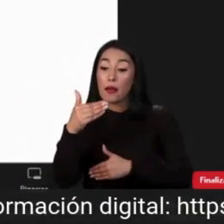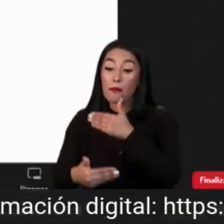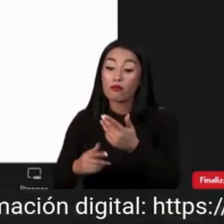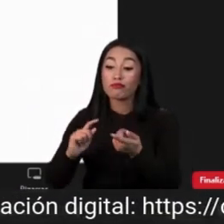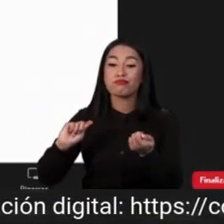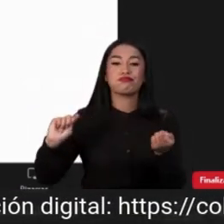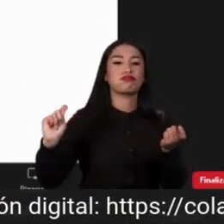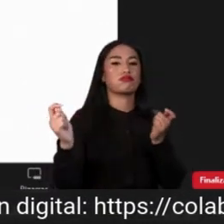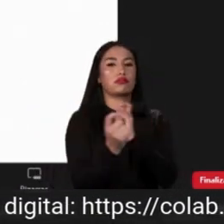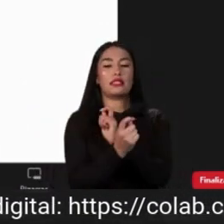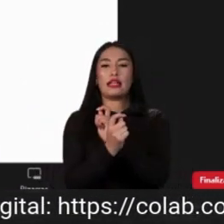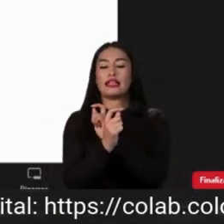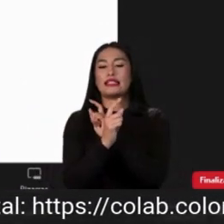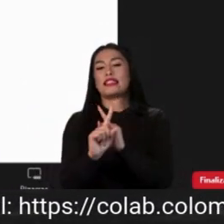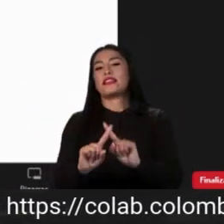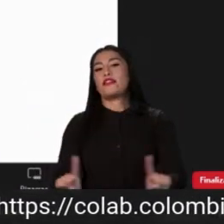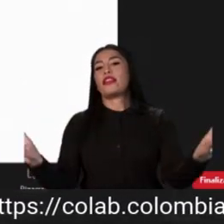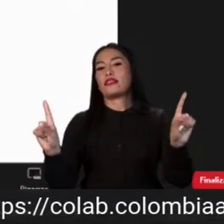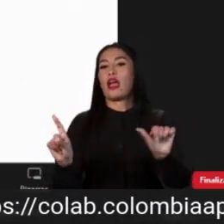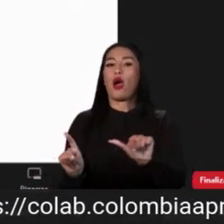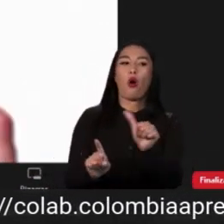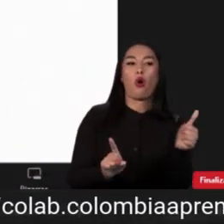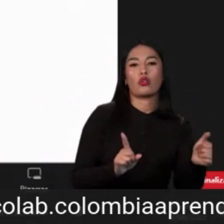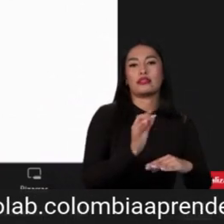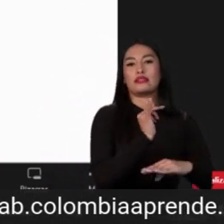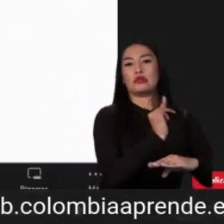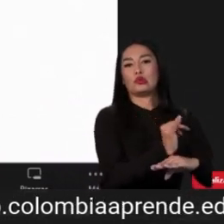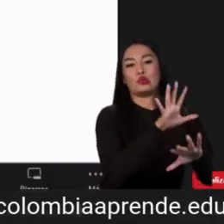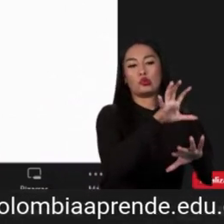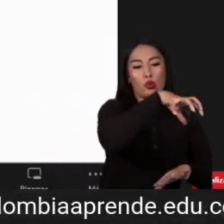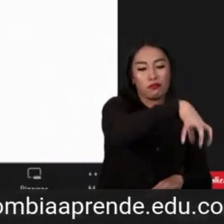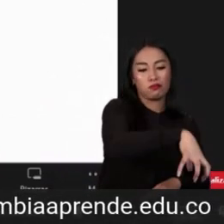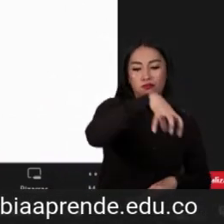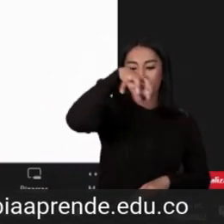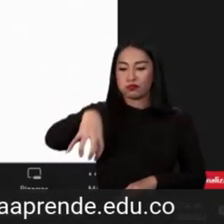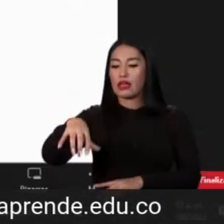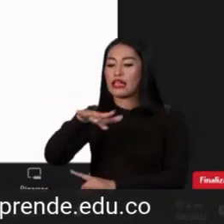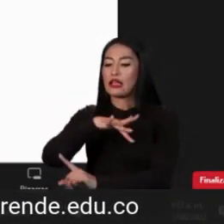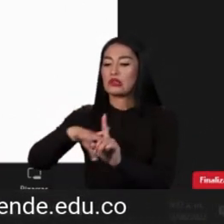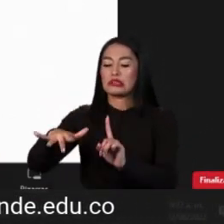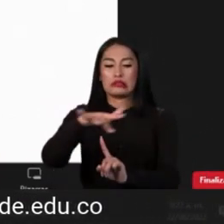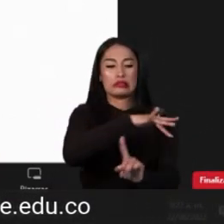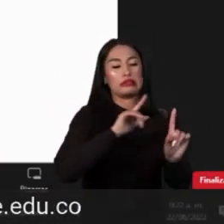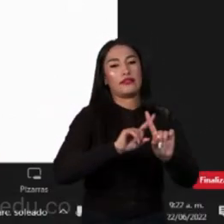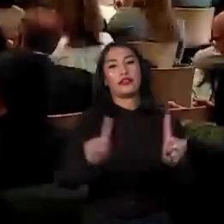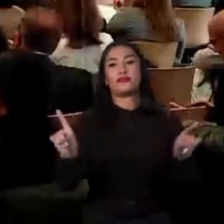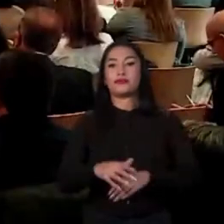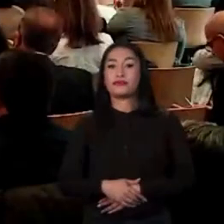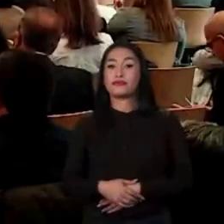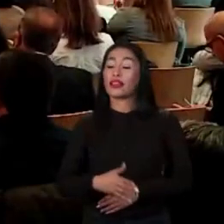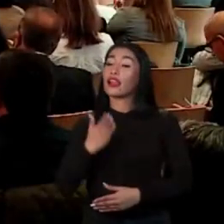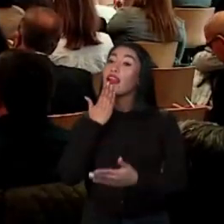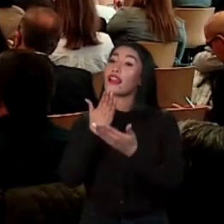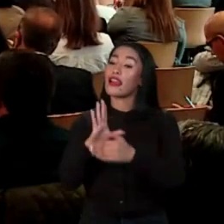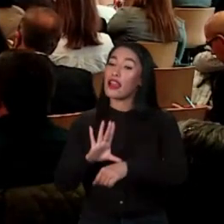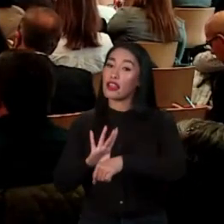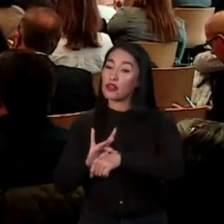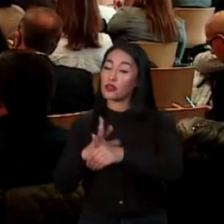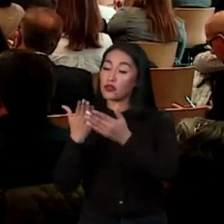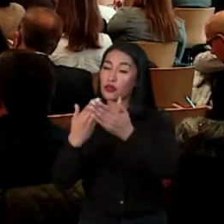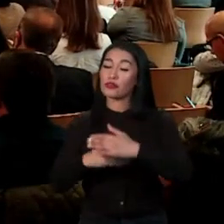un punto distinto a las demás instituciones de acuerdo a ese contexto también. Bueno, muchísimas gracias, doctor